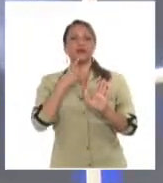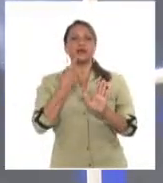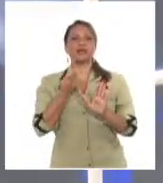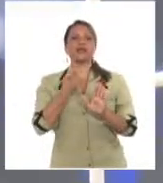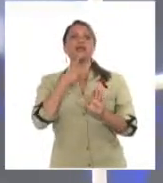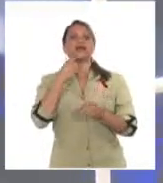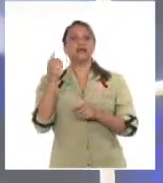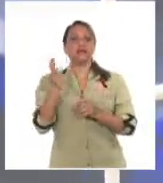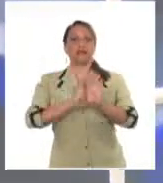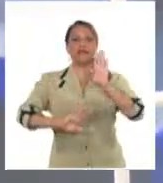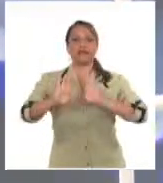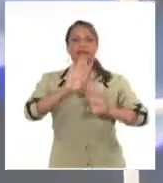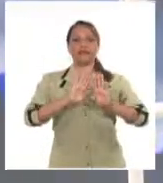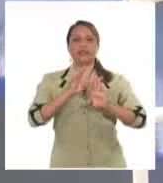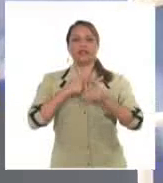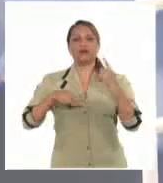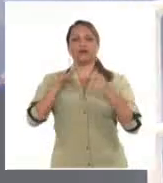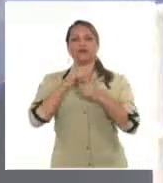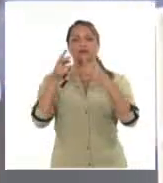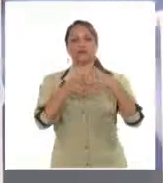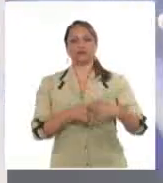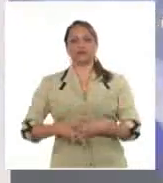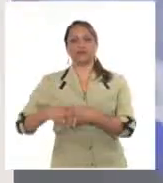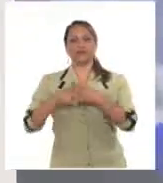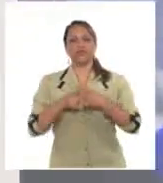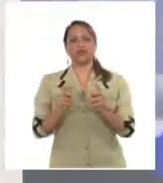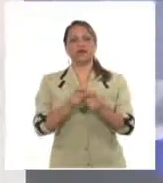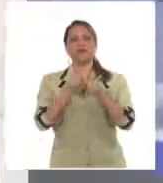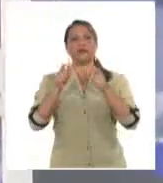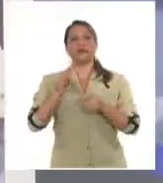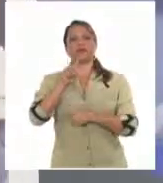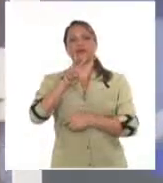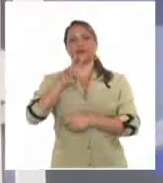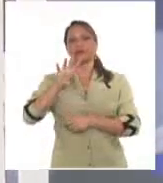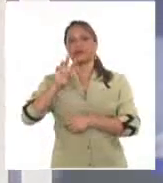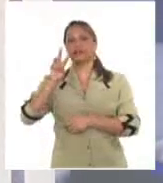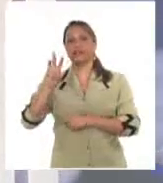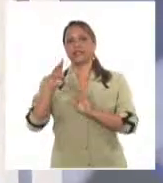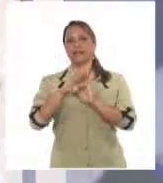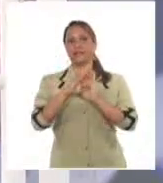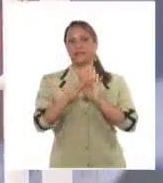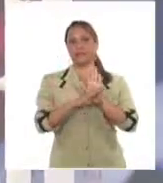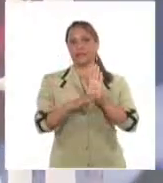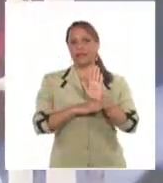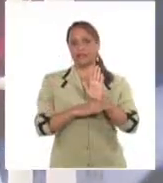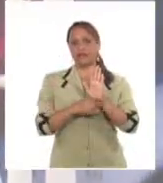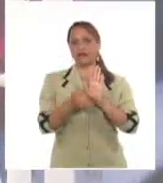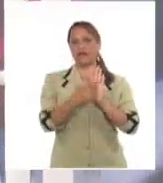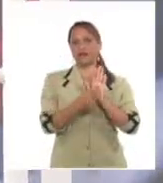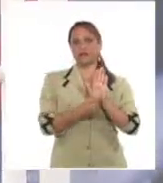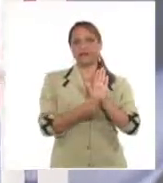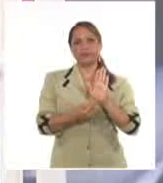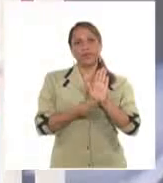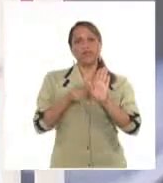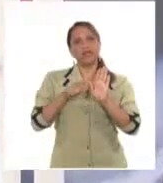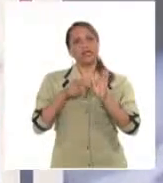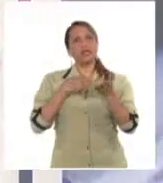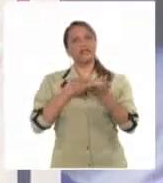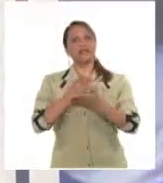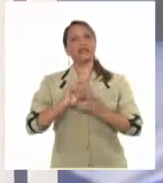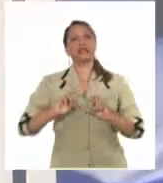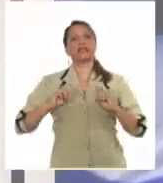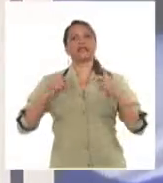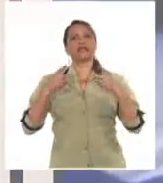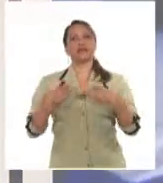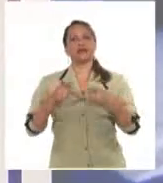Unidos no ha cesado y se ha acrecentado con 243 medidas, he acudido para seguir ratificando